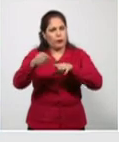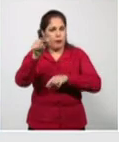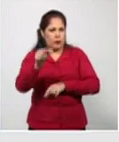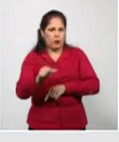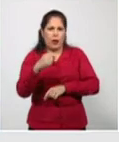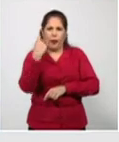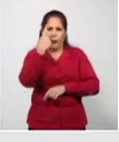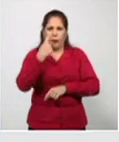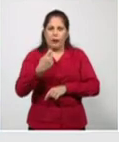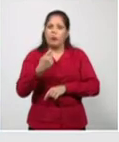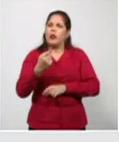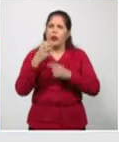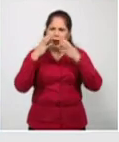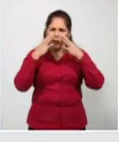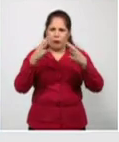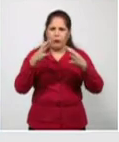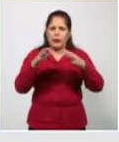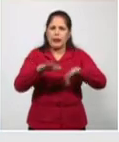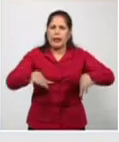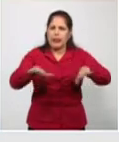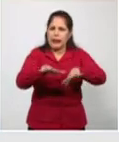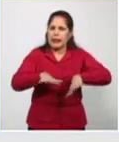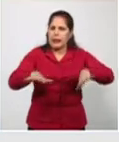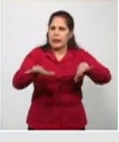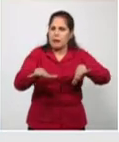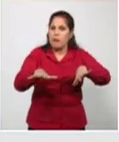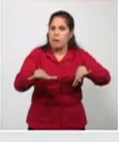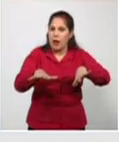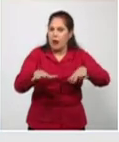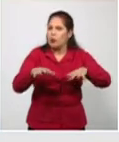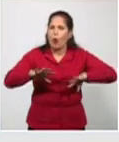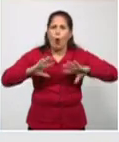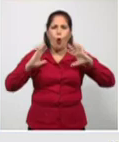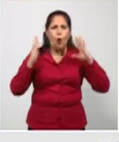siendo necesario en estos momentos? Es necesario,